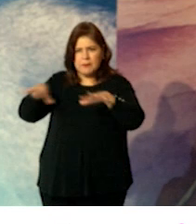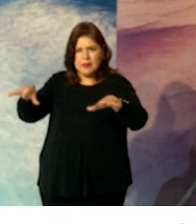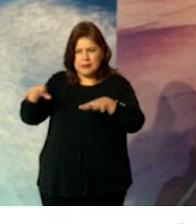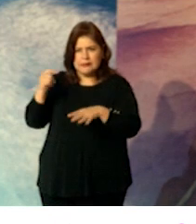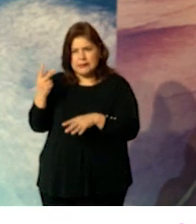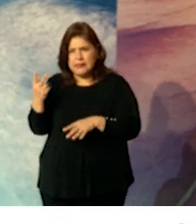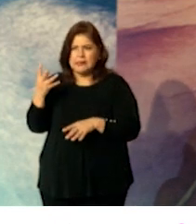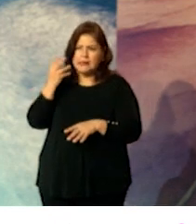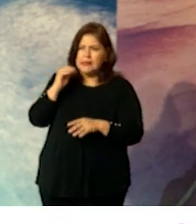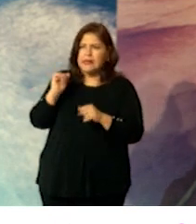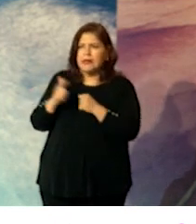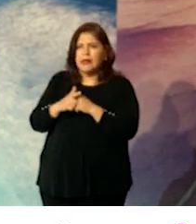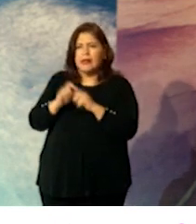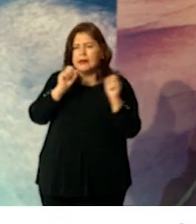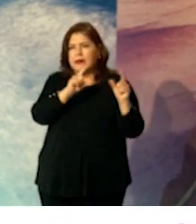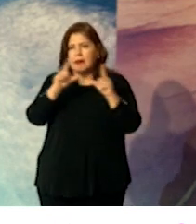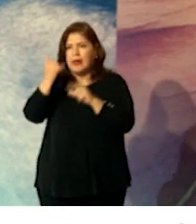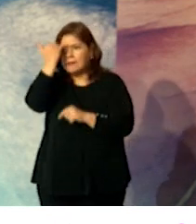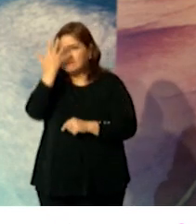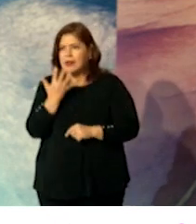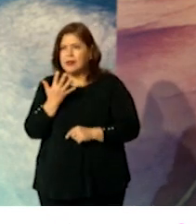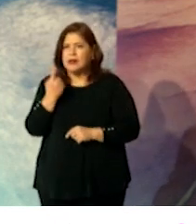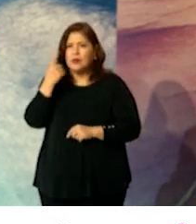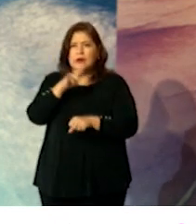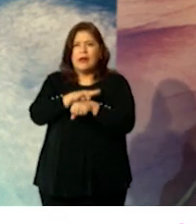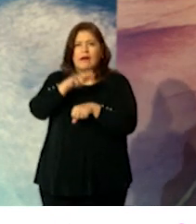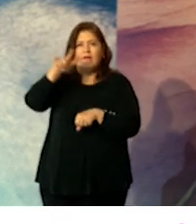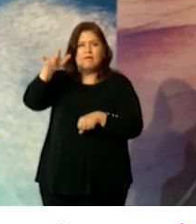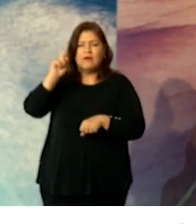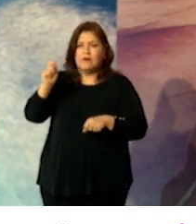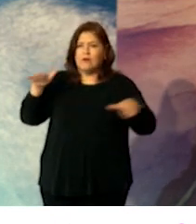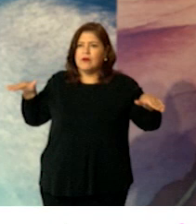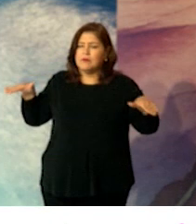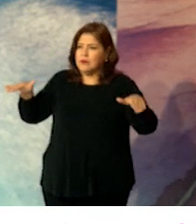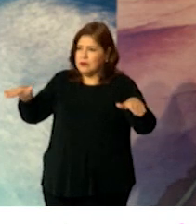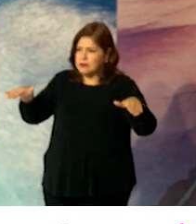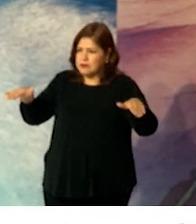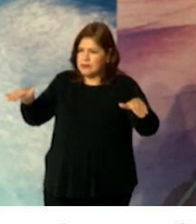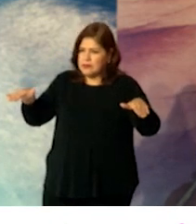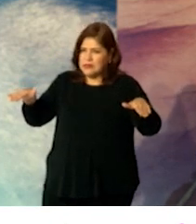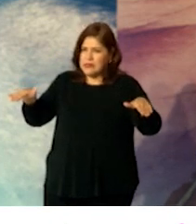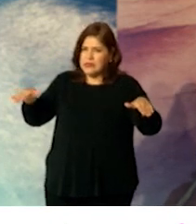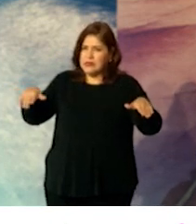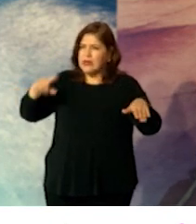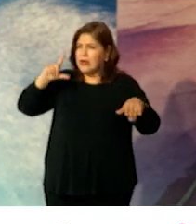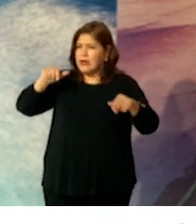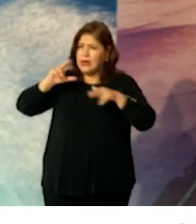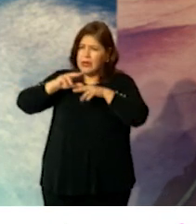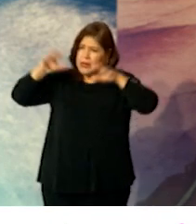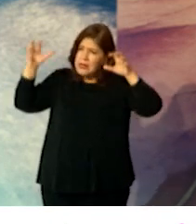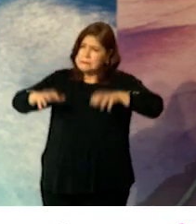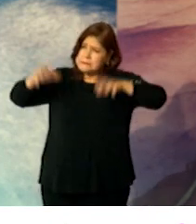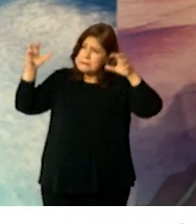comunicación pasaron una imagen de un avión en un aeropuerto, en una tormenta de huracán, la cosa